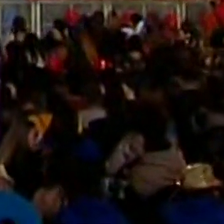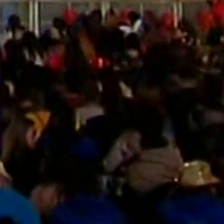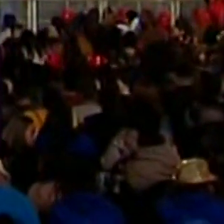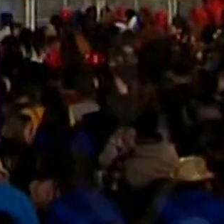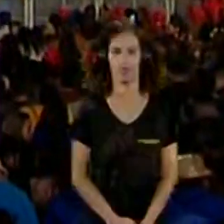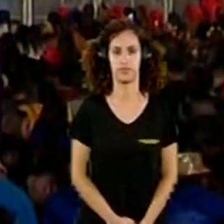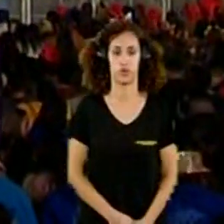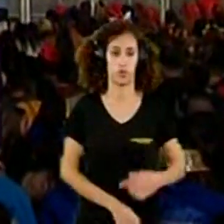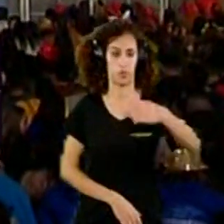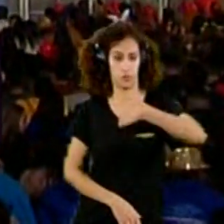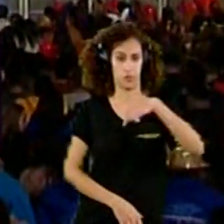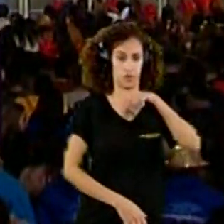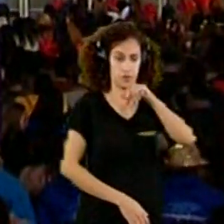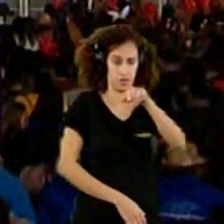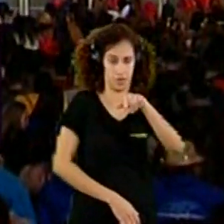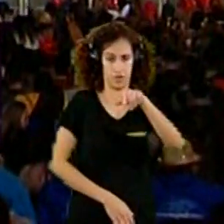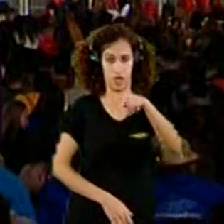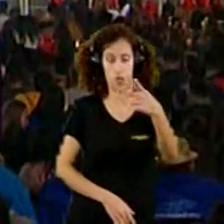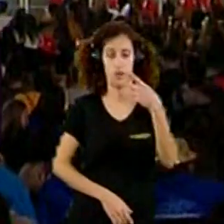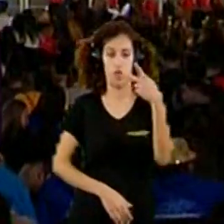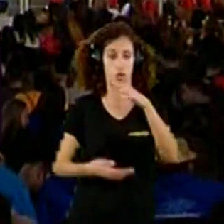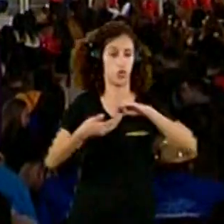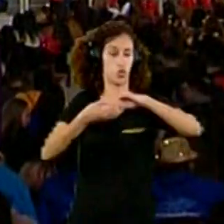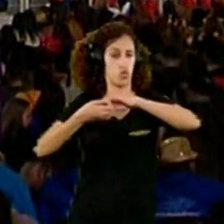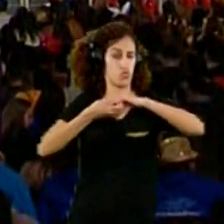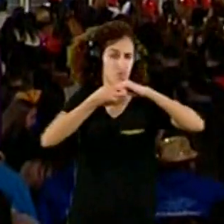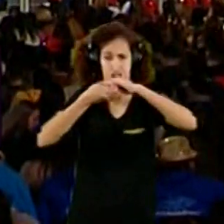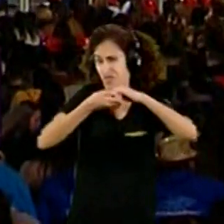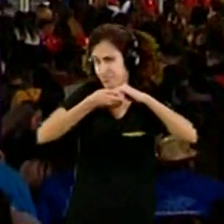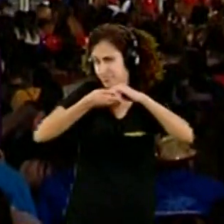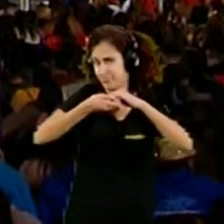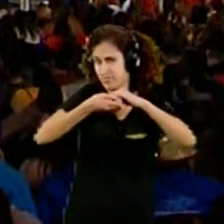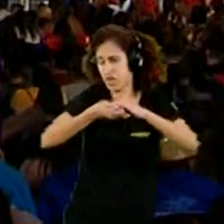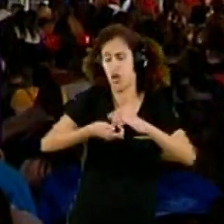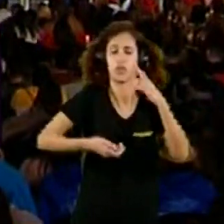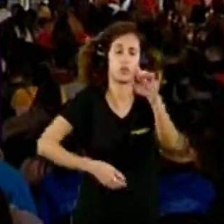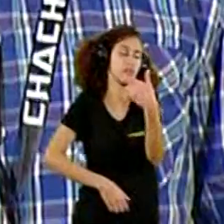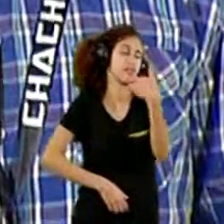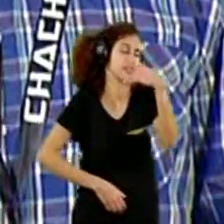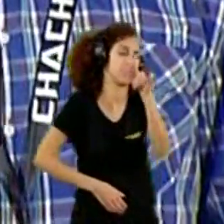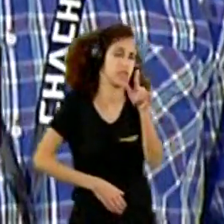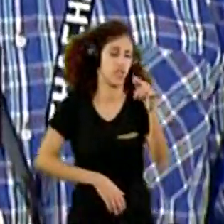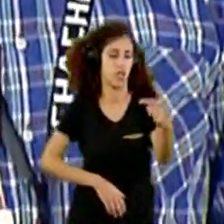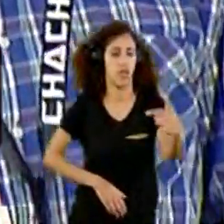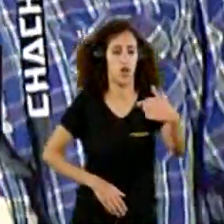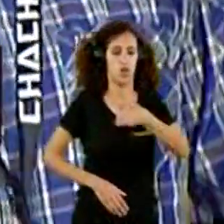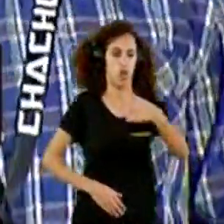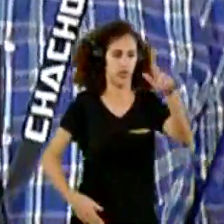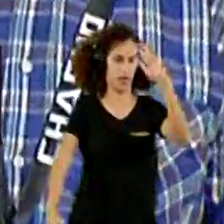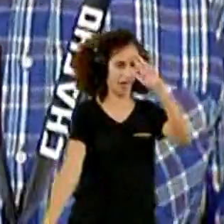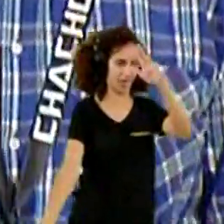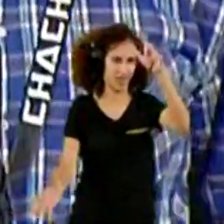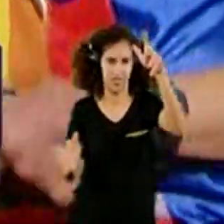Martín. Mi madre, como las setas han crecido. Cuñados como pocos, aunque tú me digas que yo te vuelvo